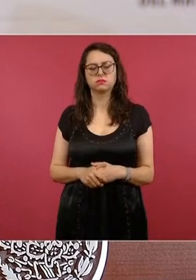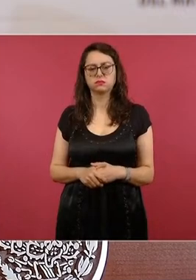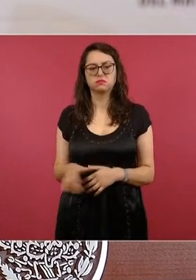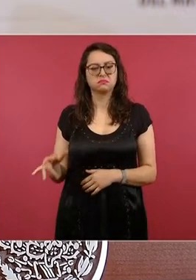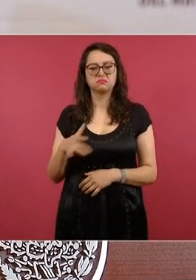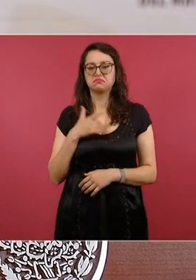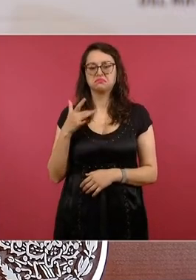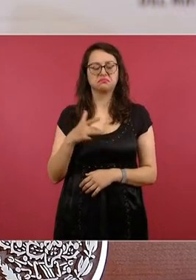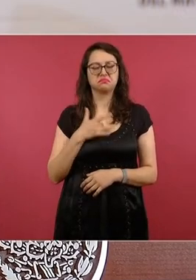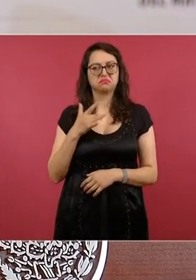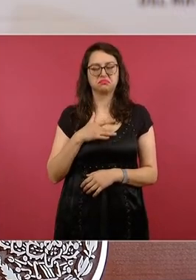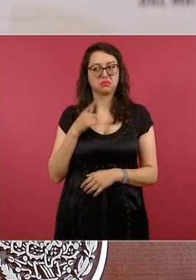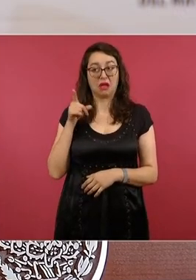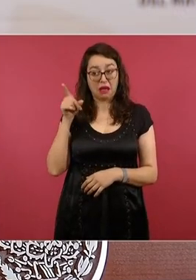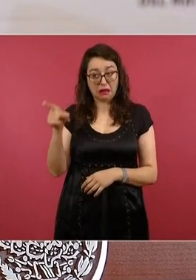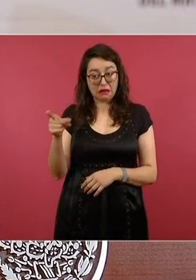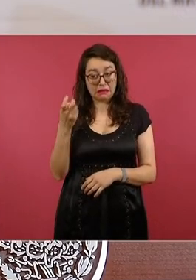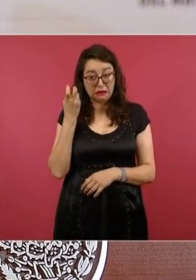ni la regla